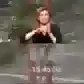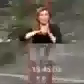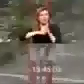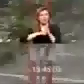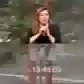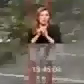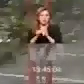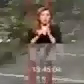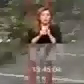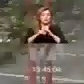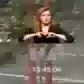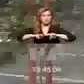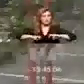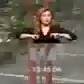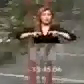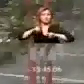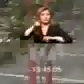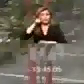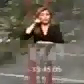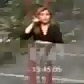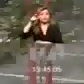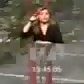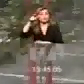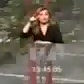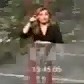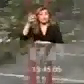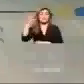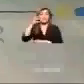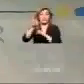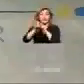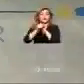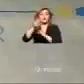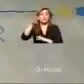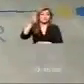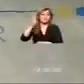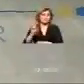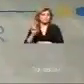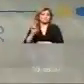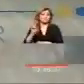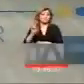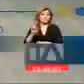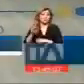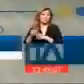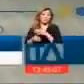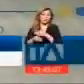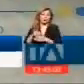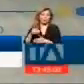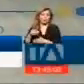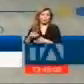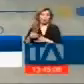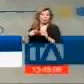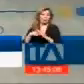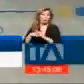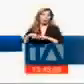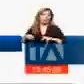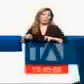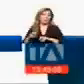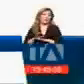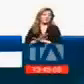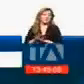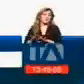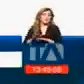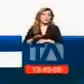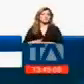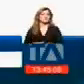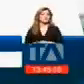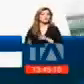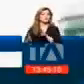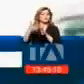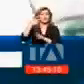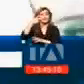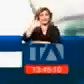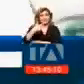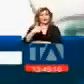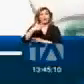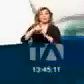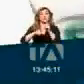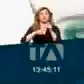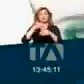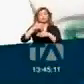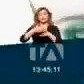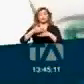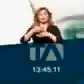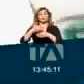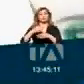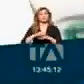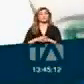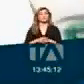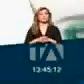contra y una investigación en la Fiscalía que desde el 2016 no pasa de indagación previa. También hay tres intermediarios